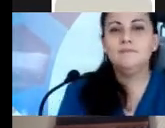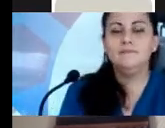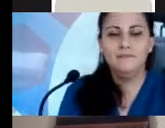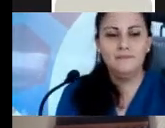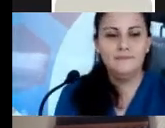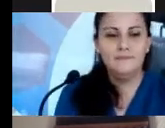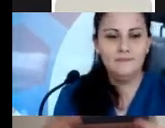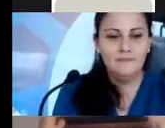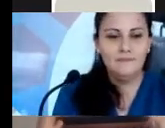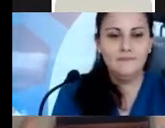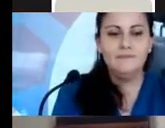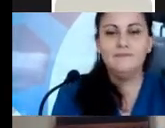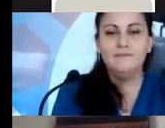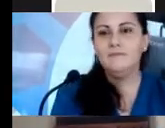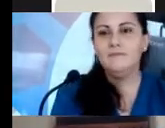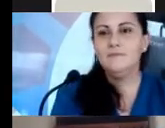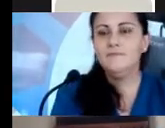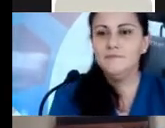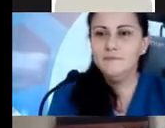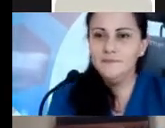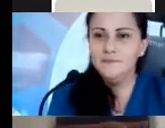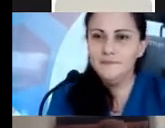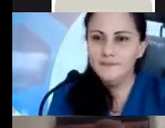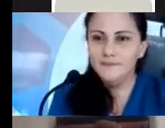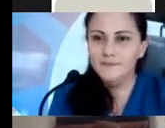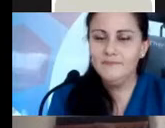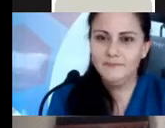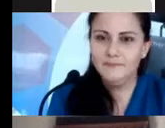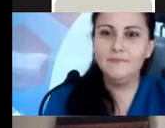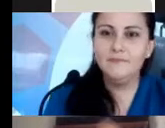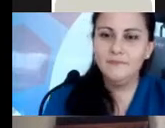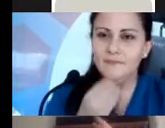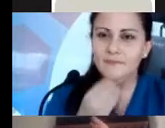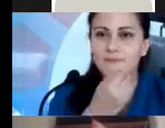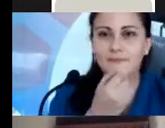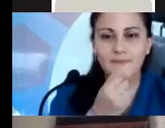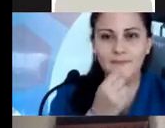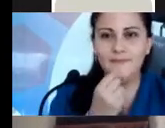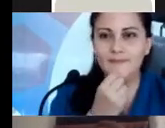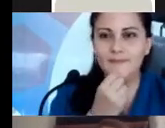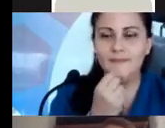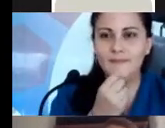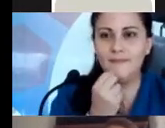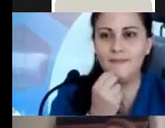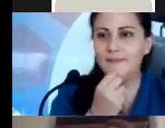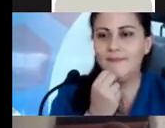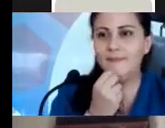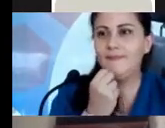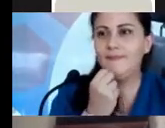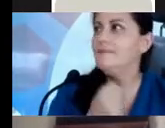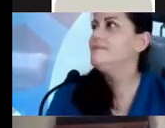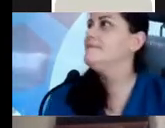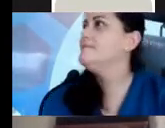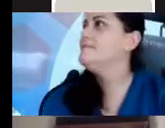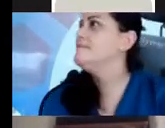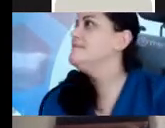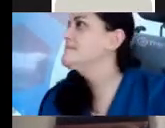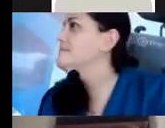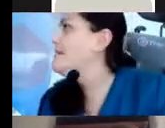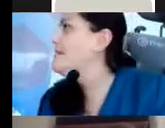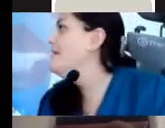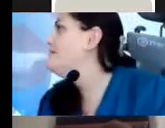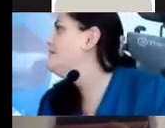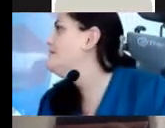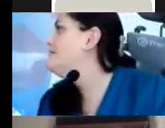significa en un sujeto al fin y al cabo tener un campo visivo fisiológico. Entonces, ese normal iría más bien con un signo de pregunta. Entonces,